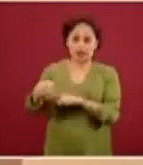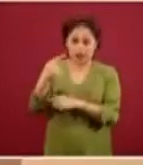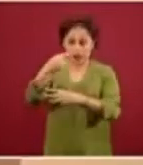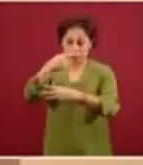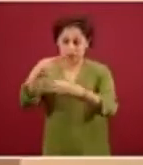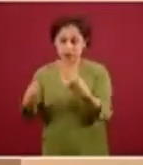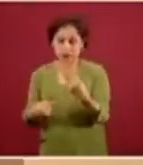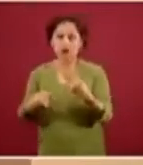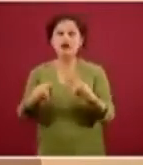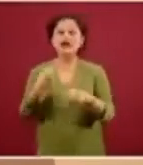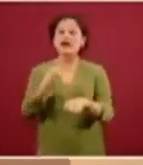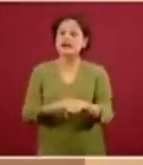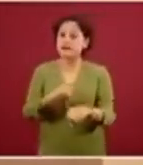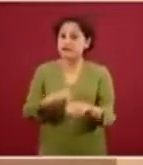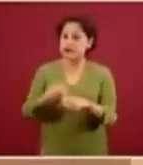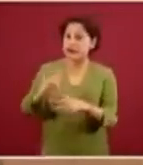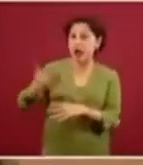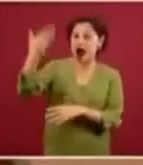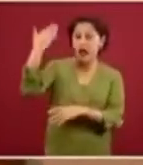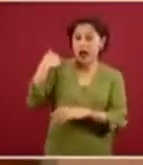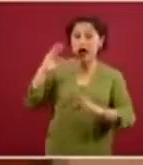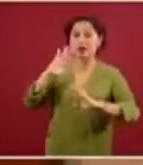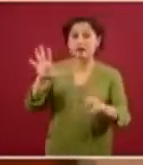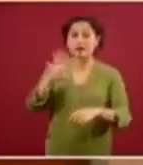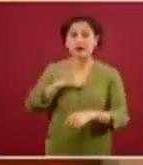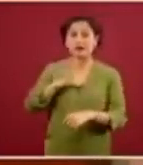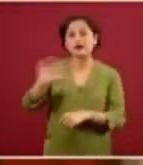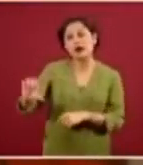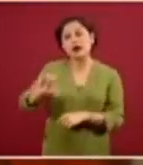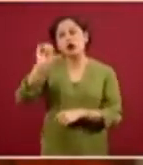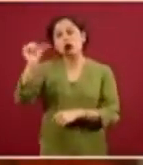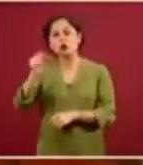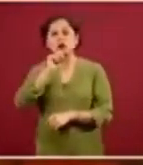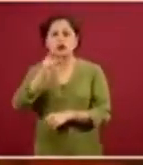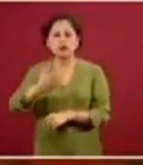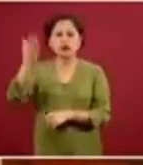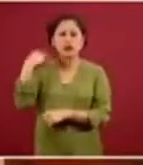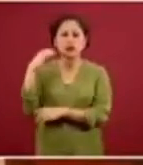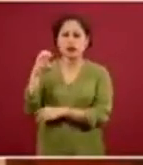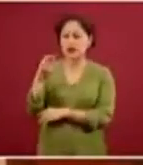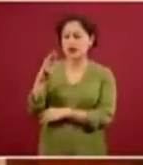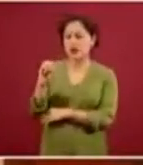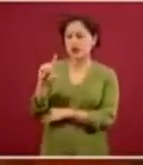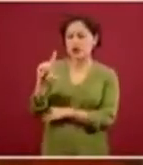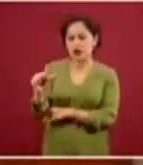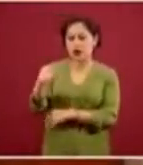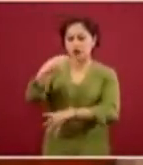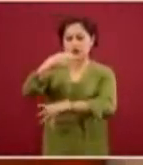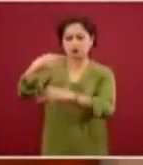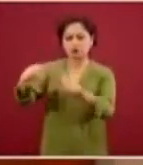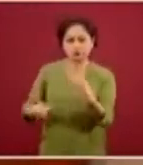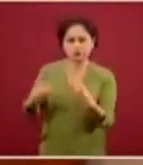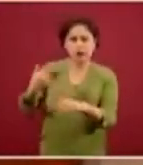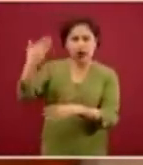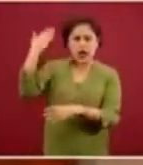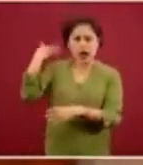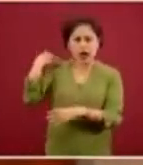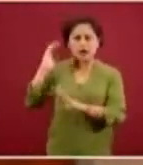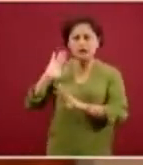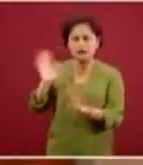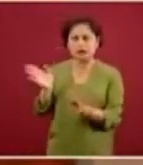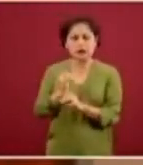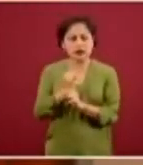nombrar algunas otras o invocar algunas otras enfermedades, ébola. ¿Qué pasó en estos momentos históricos donde comenzó a utilizarse este